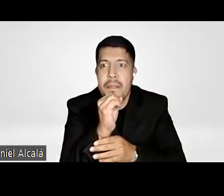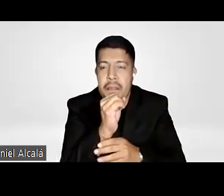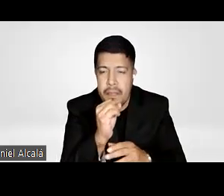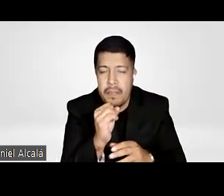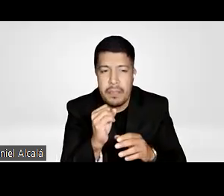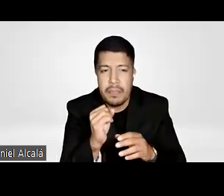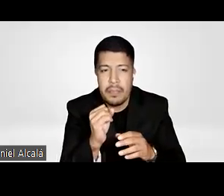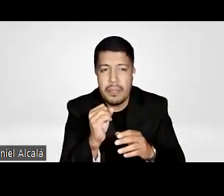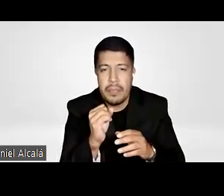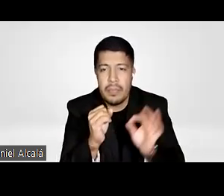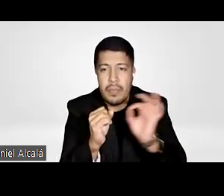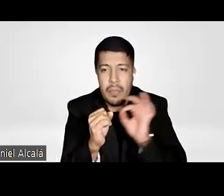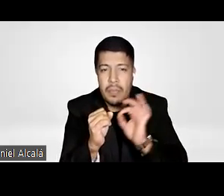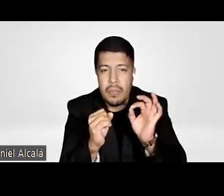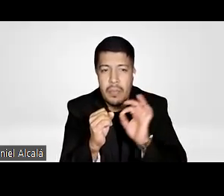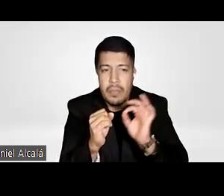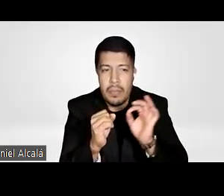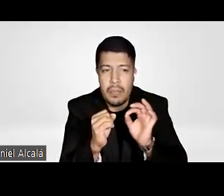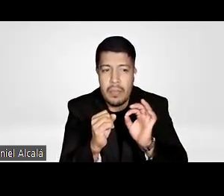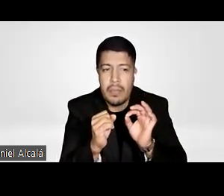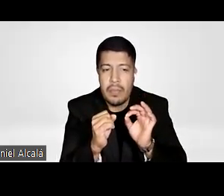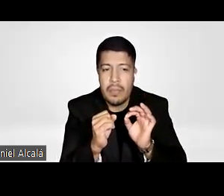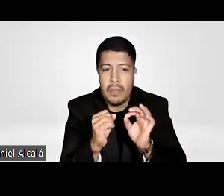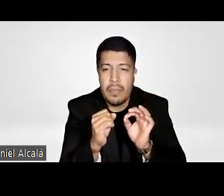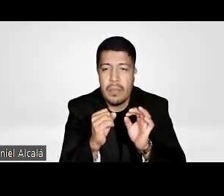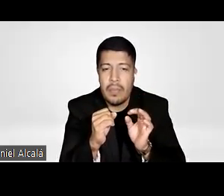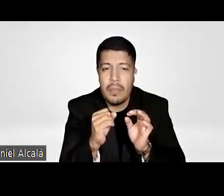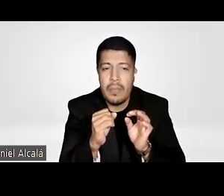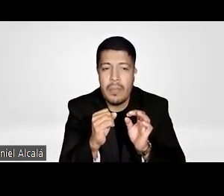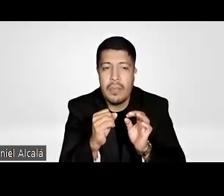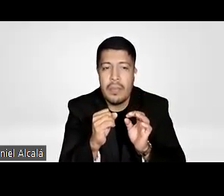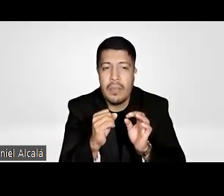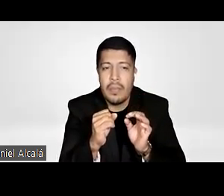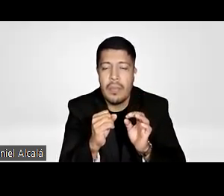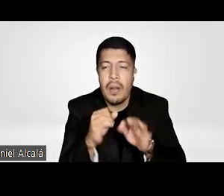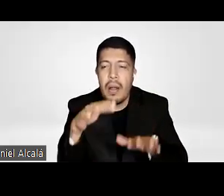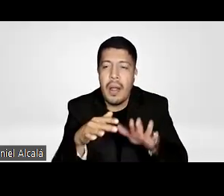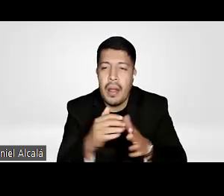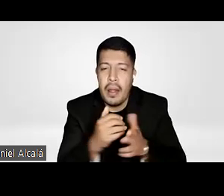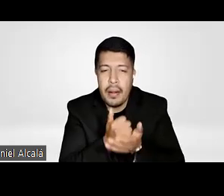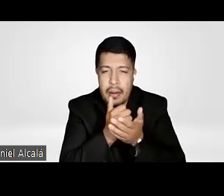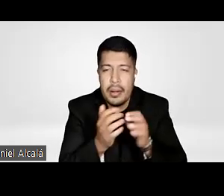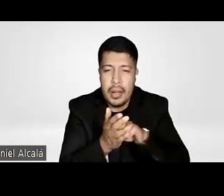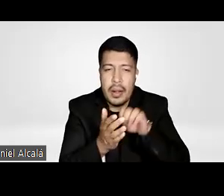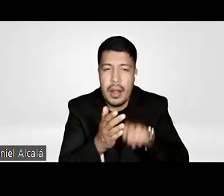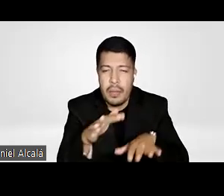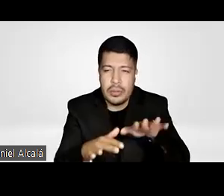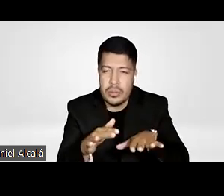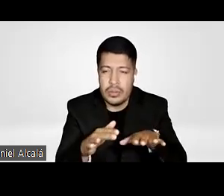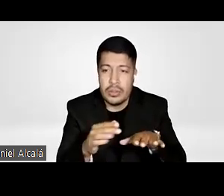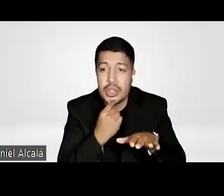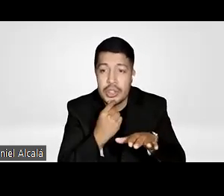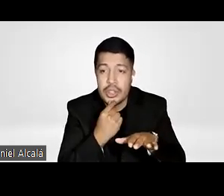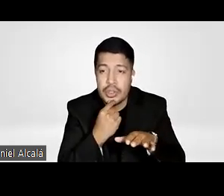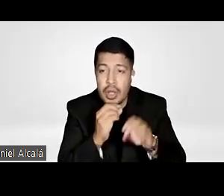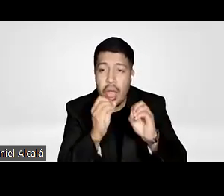ser demasiado para que él pueda presentarse el reflejo, porque algunos estudios han visto que, por ejemplo, en el agua se sigue presentando el reflejo. Pero bueno,